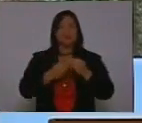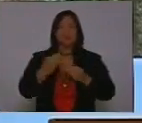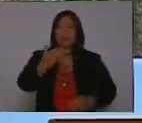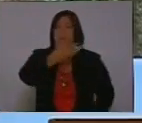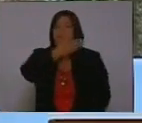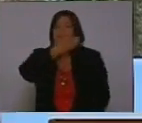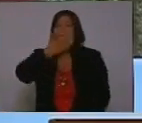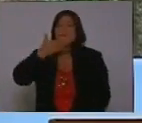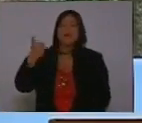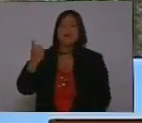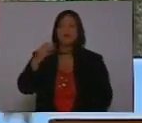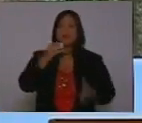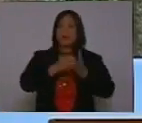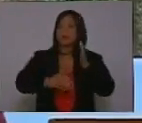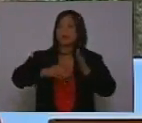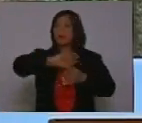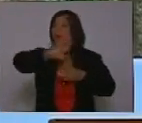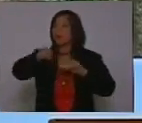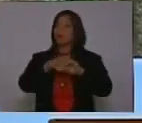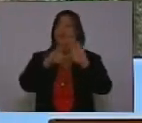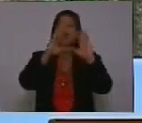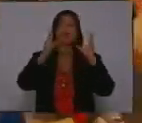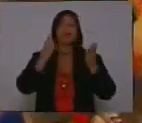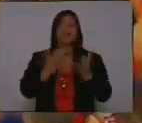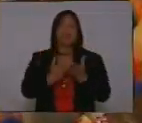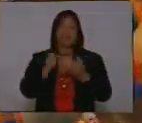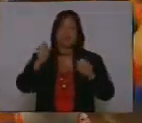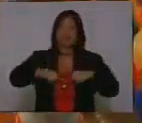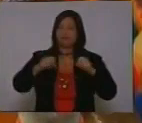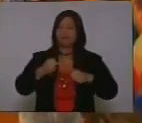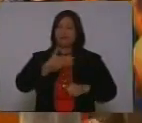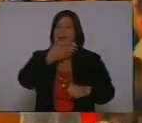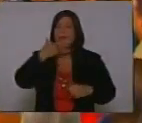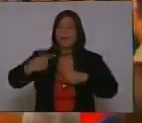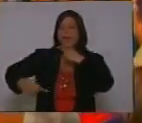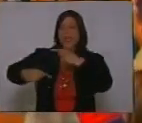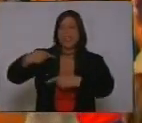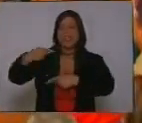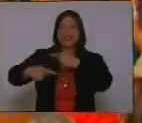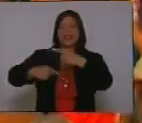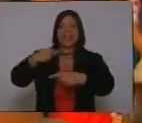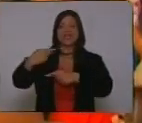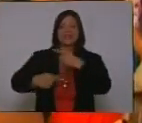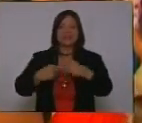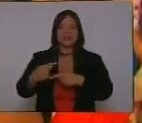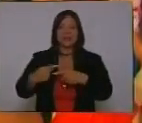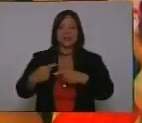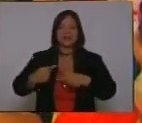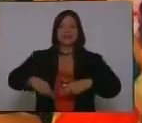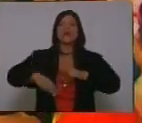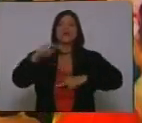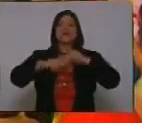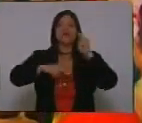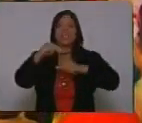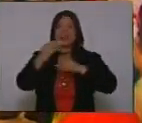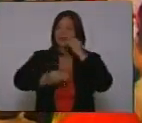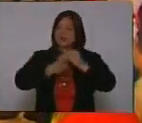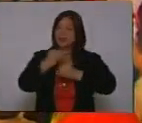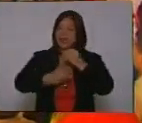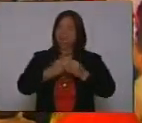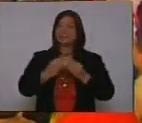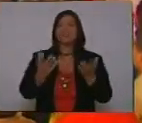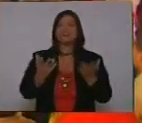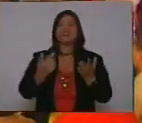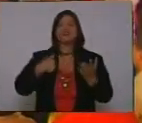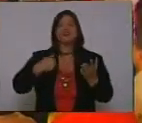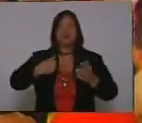mejor de todo el mundo, porque es la mejor generación la que lo está construyendo, y por eso